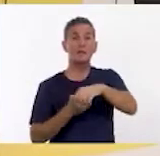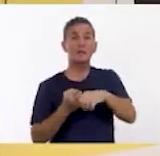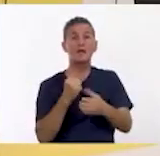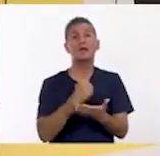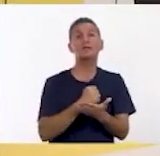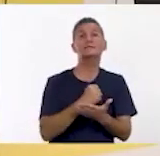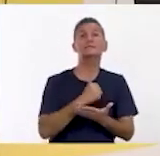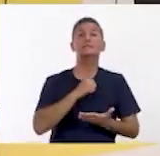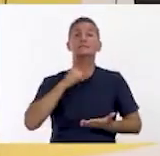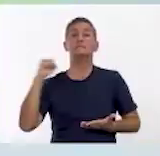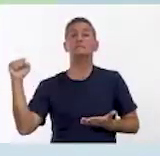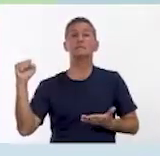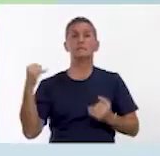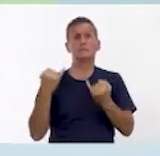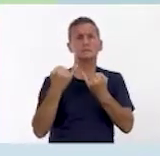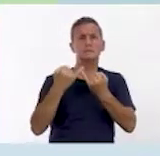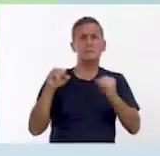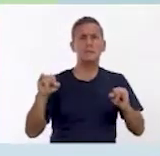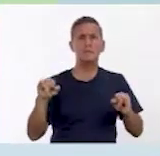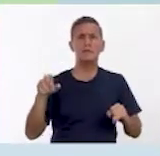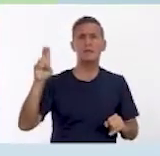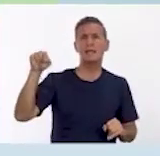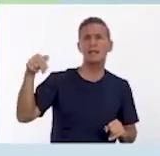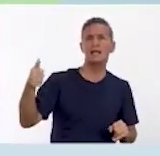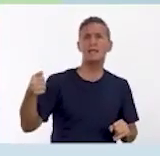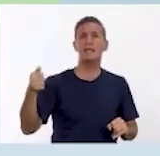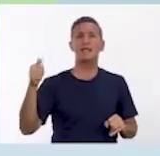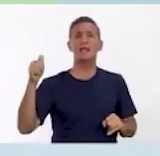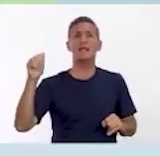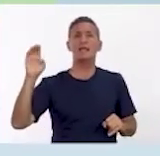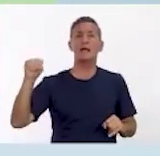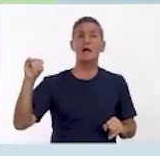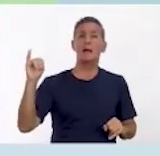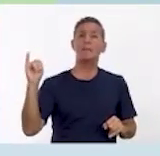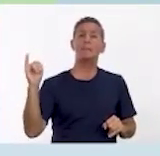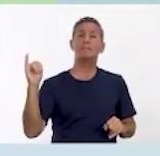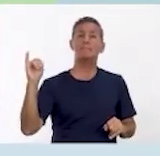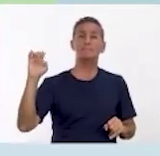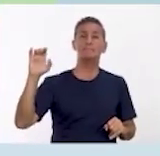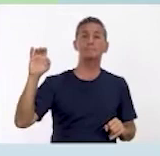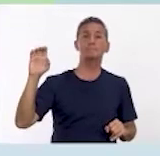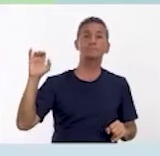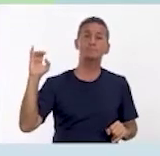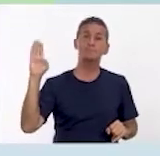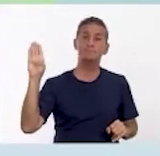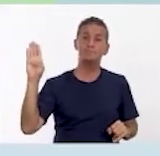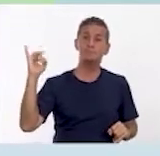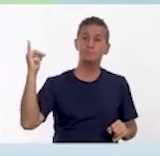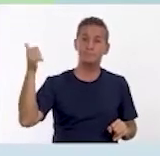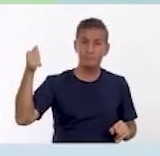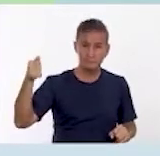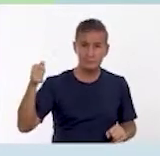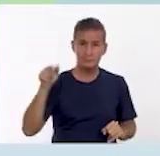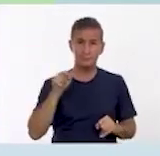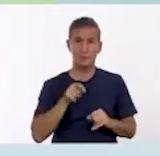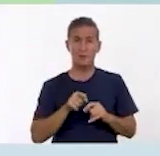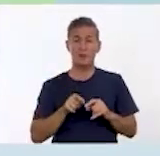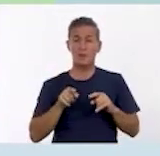ahí que cambia, se logra la independencia de Namibia. Tenemos un mapa ahí planteado